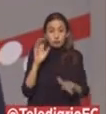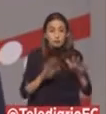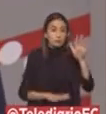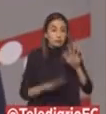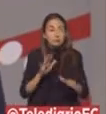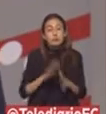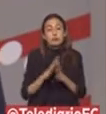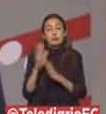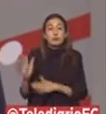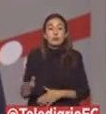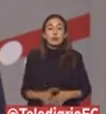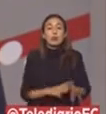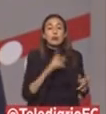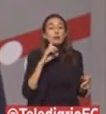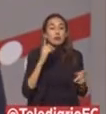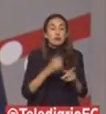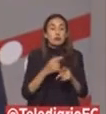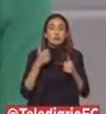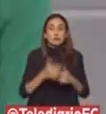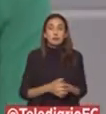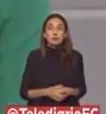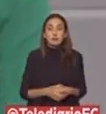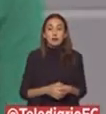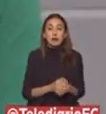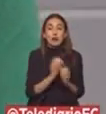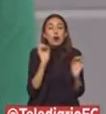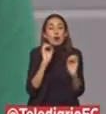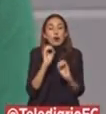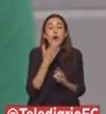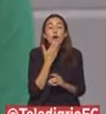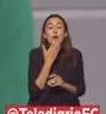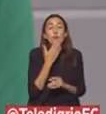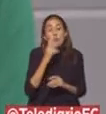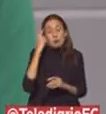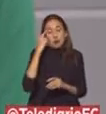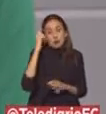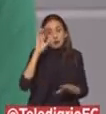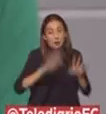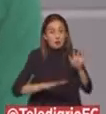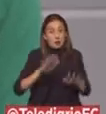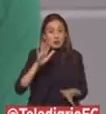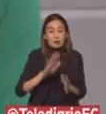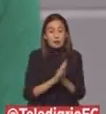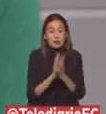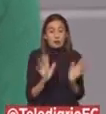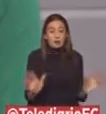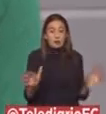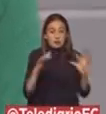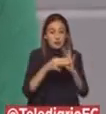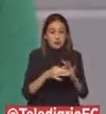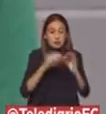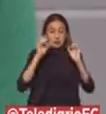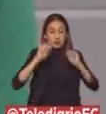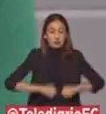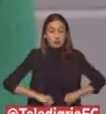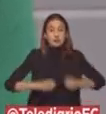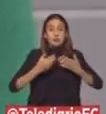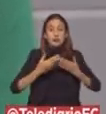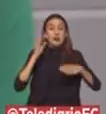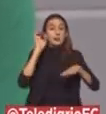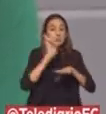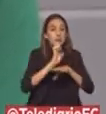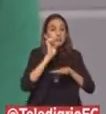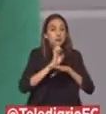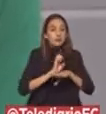capacidades sin duda nos beneficiaban como se puede pensar también esta economía conectada entre ecuador y chile cuando ecuador